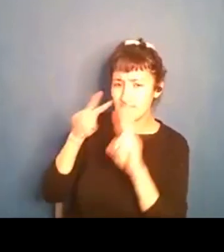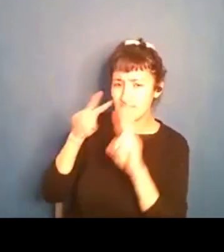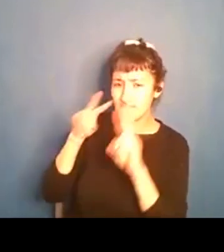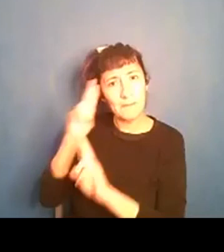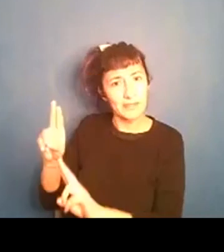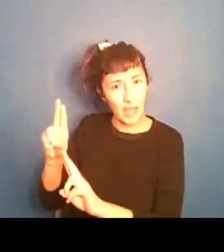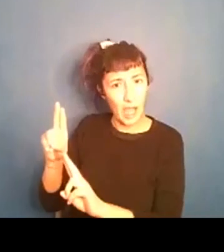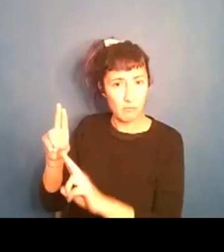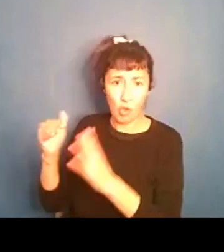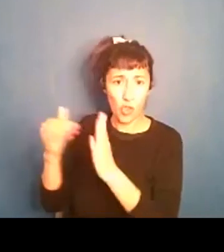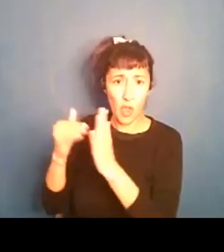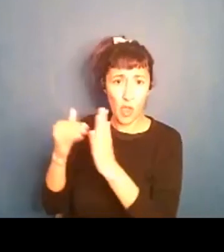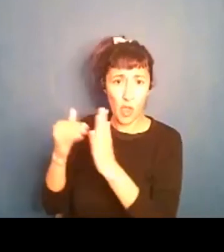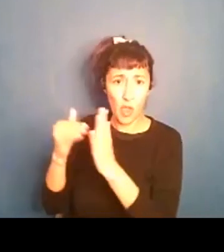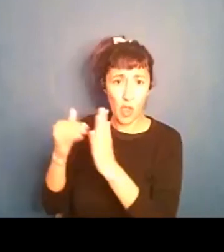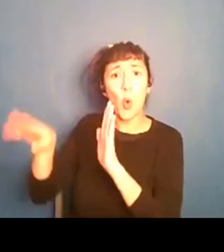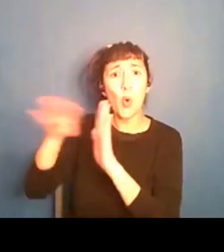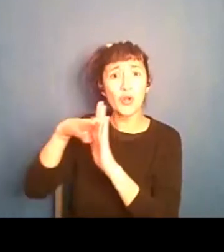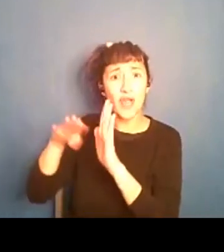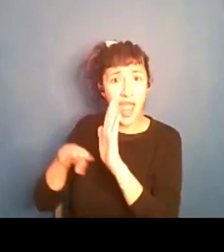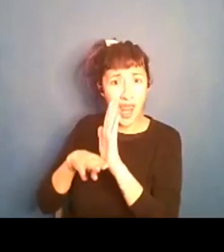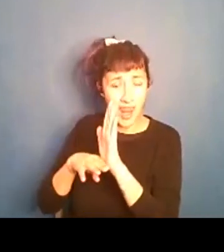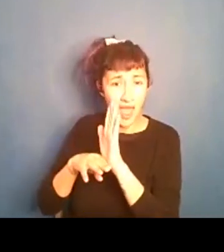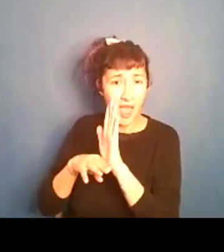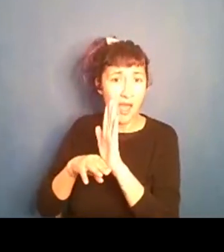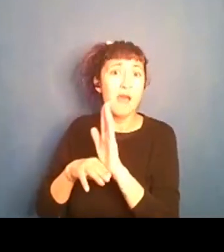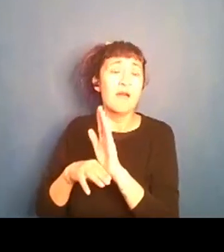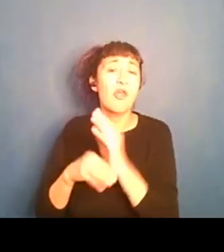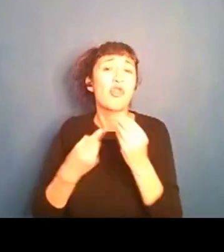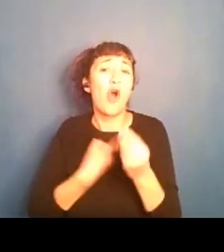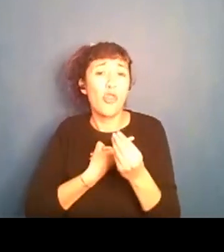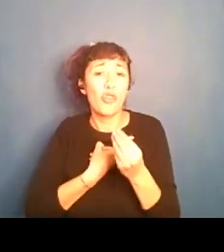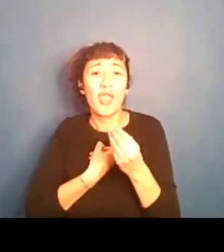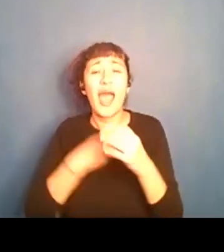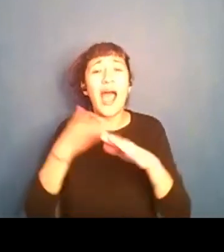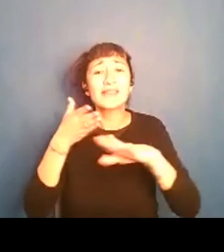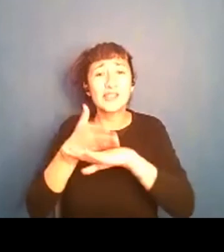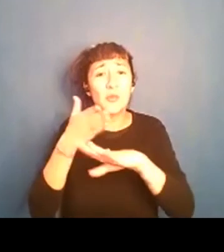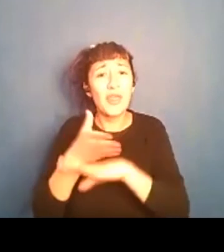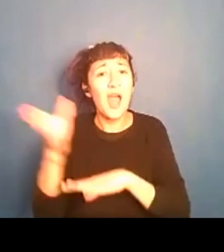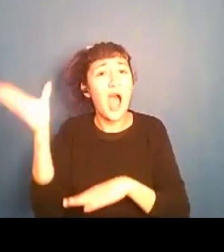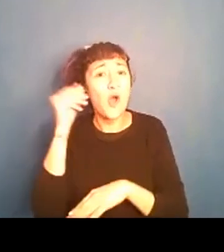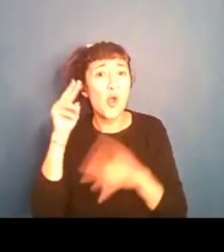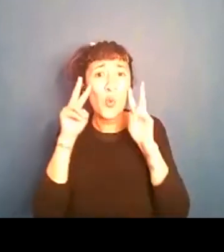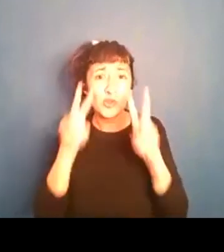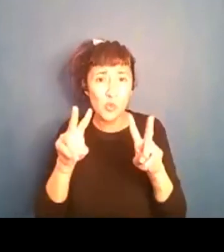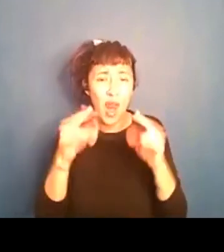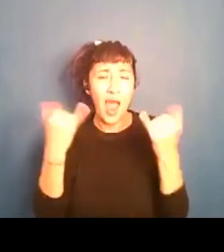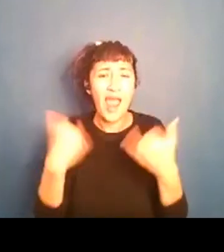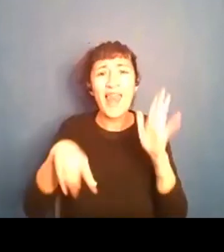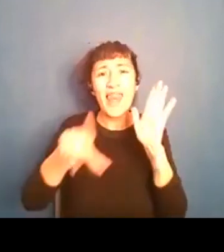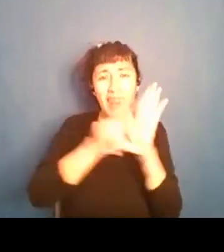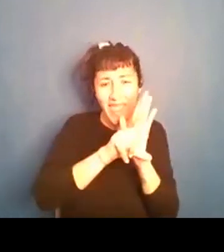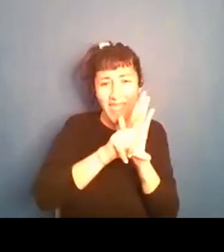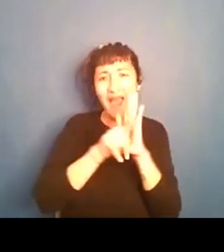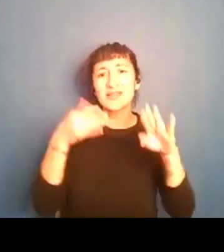regla de lo que está informe de accesibilidad audiovisual, que ahí en la ley de accesibilidad de